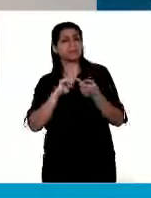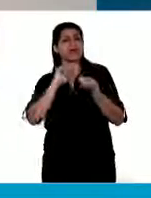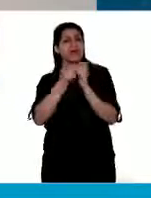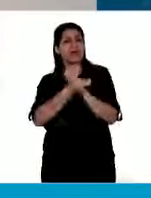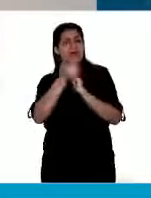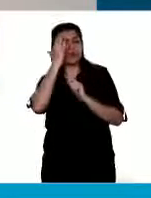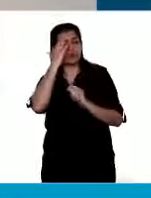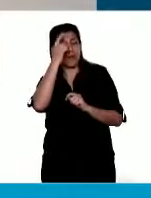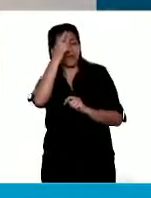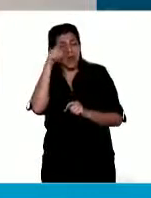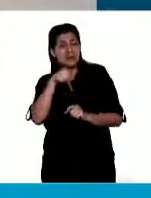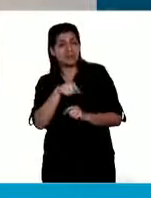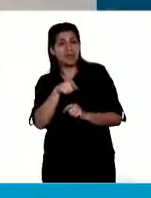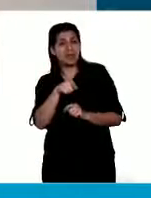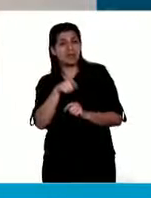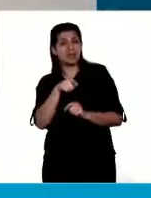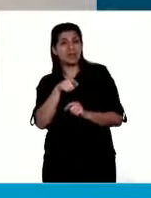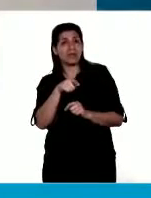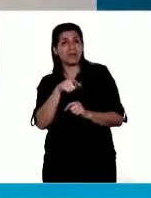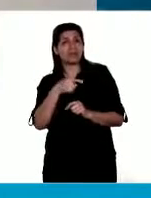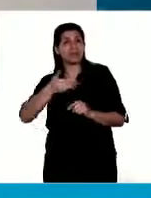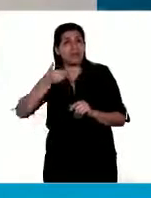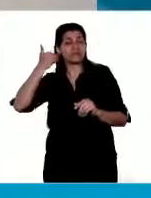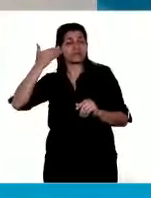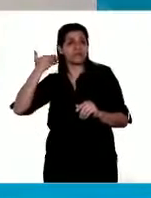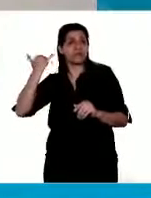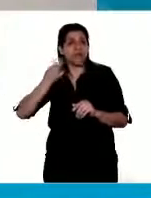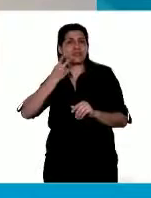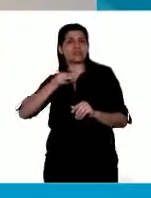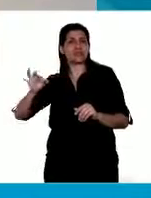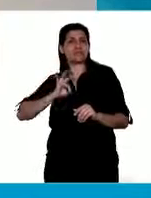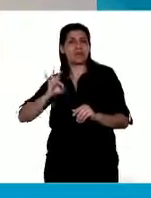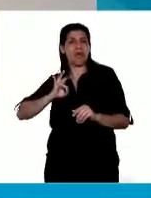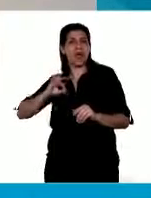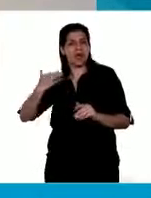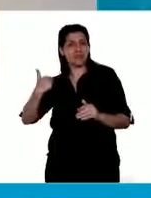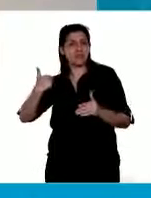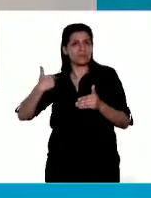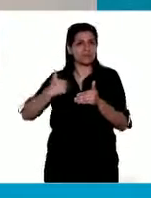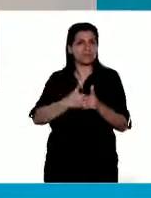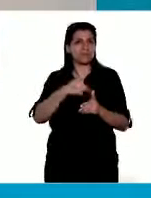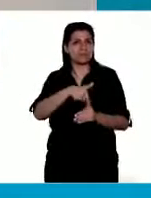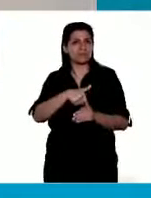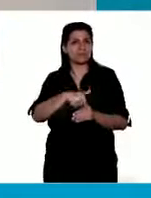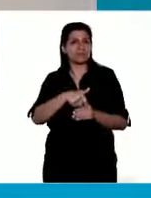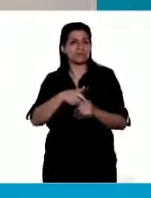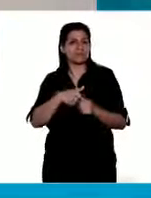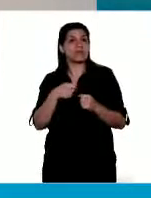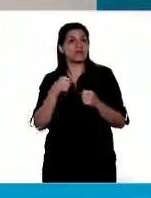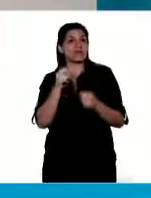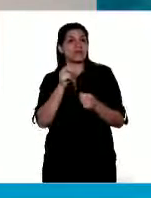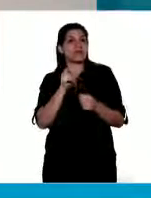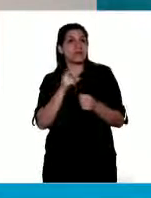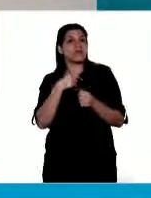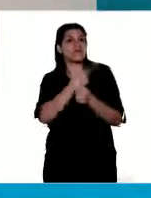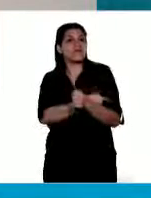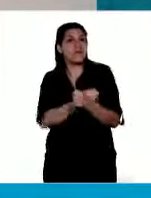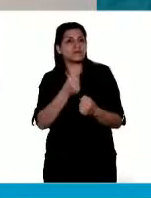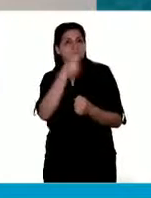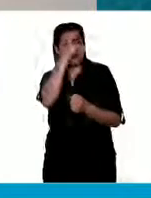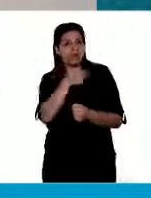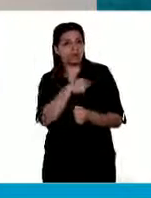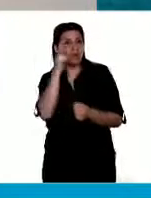cultura policial que está hace 200 años. En una fuerza policial de 200 años de historia, los cambios estructurales en su